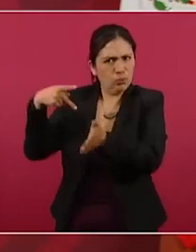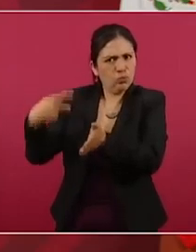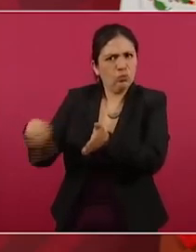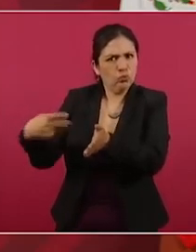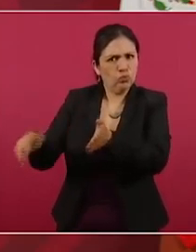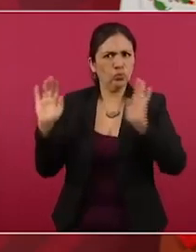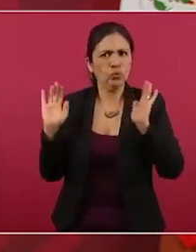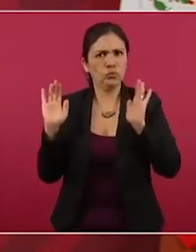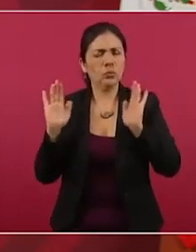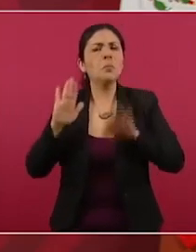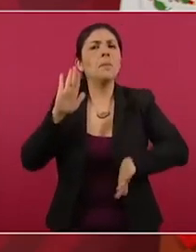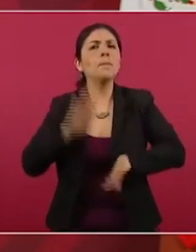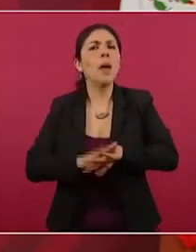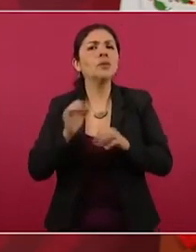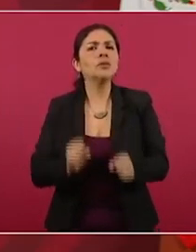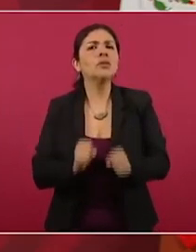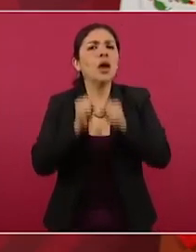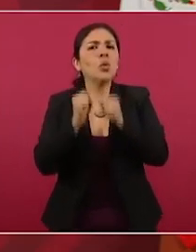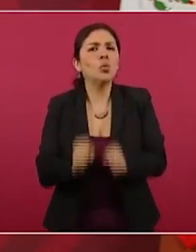Está más seguro